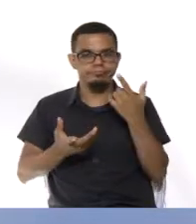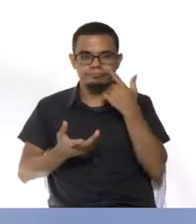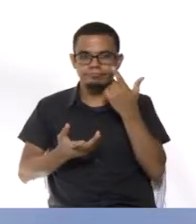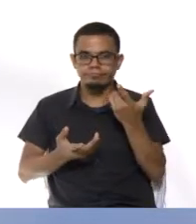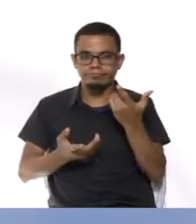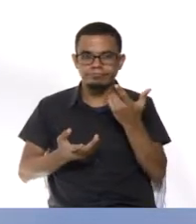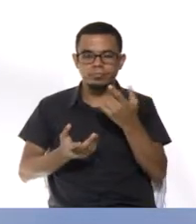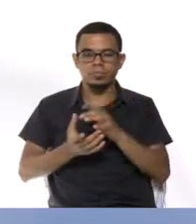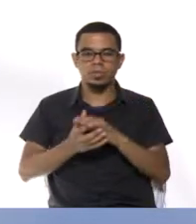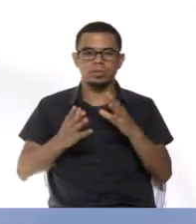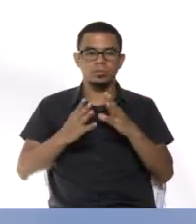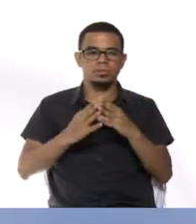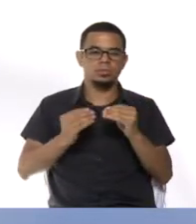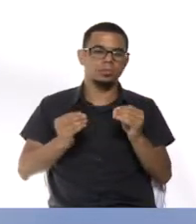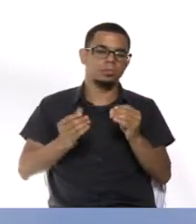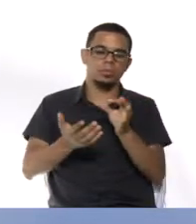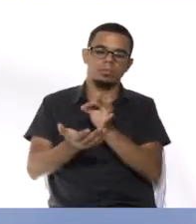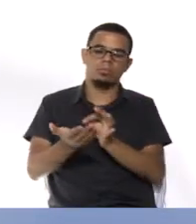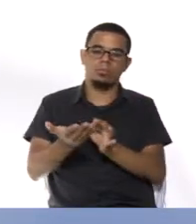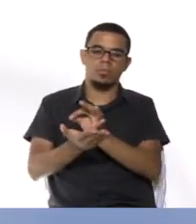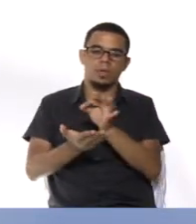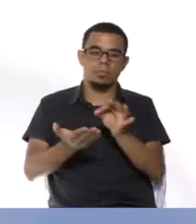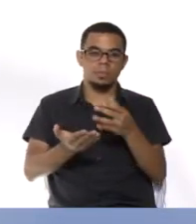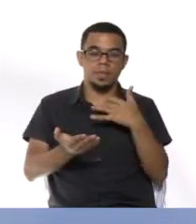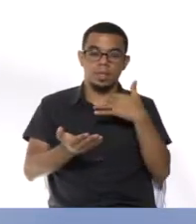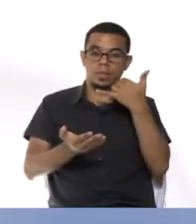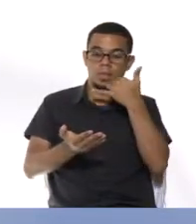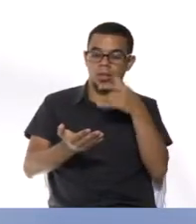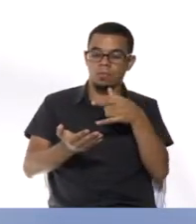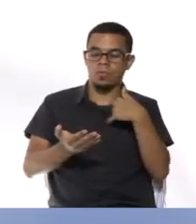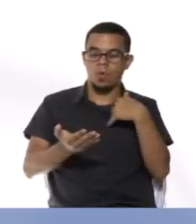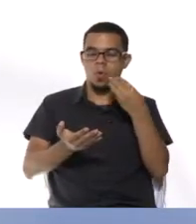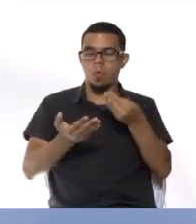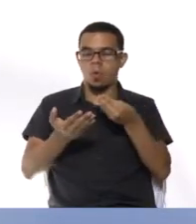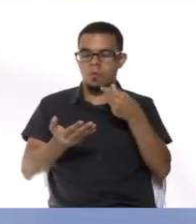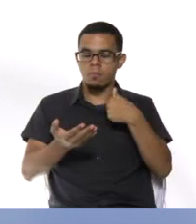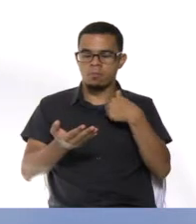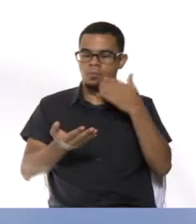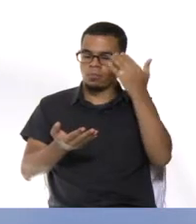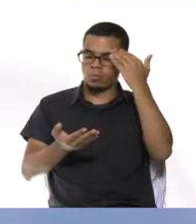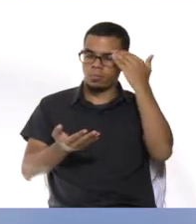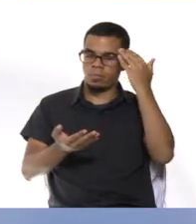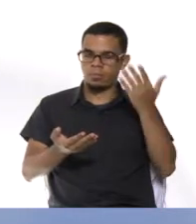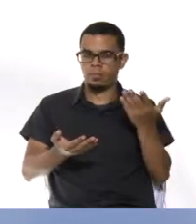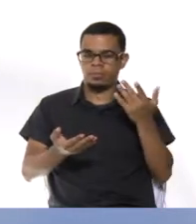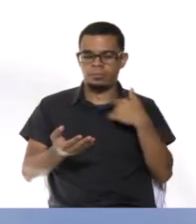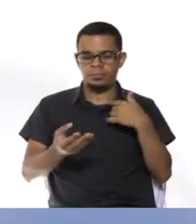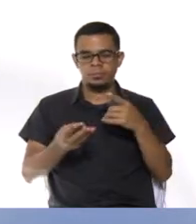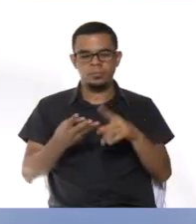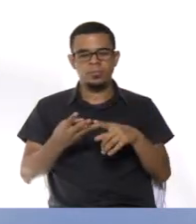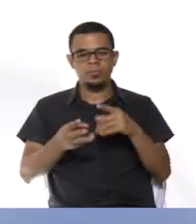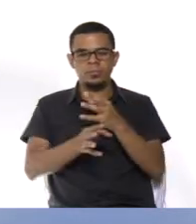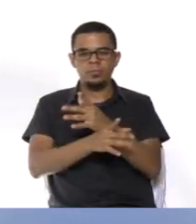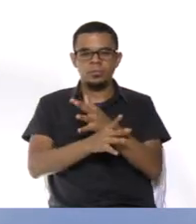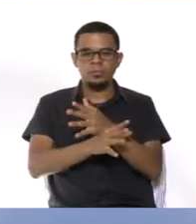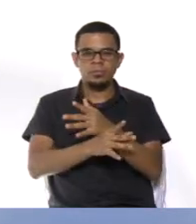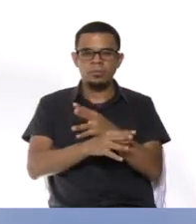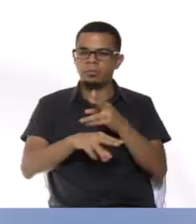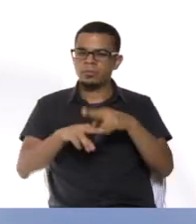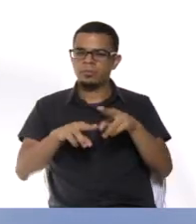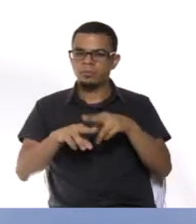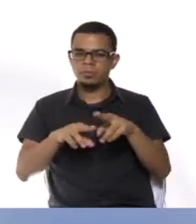todas esas aplicaciones necesarias que la persona o el usuario deben saber. O cuando compramos un juguete, también